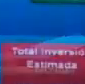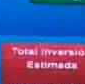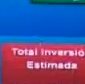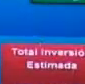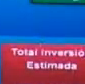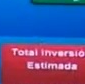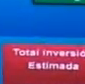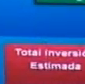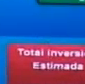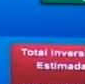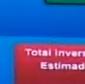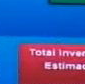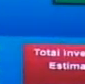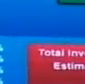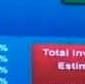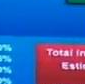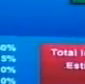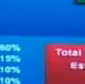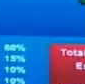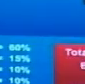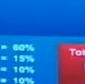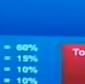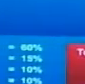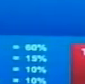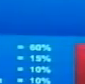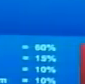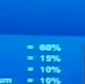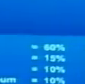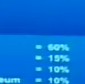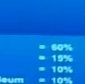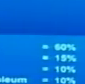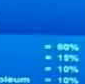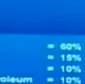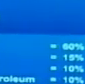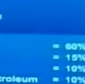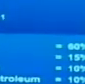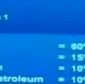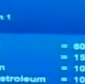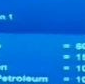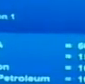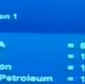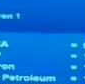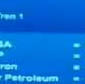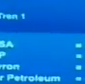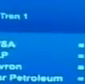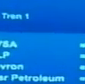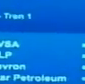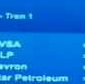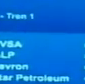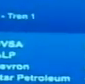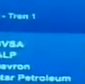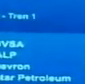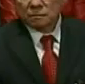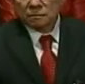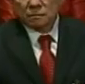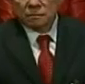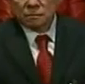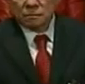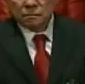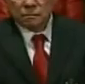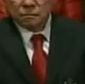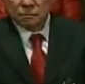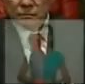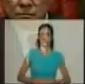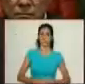extraordinario. La ejecución de estos proyectos es posible gracias a las alianzas estratégicas que mantiene Venezuela con empresas comprometidas con el desarrollo nacional y a